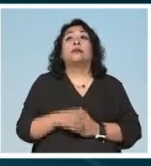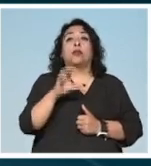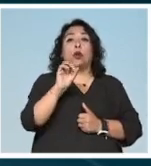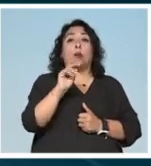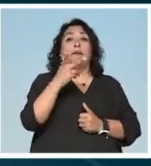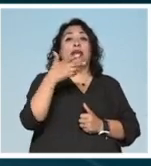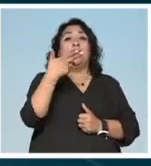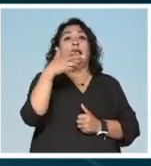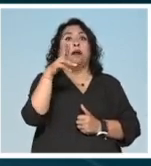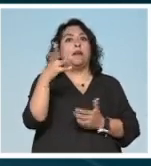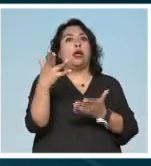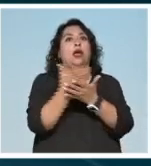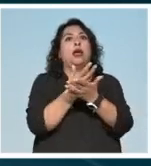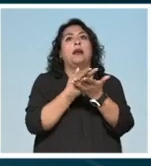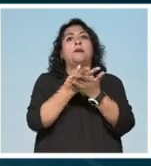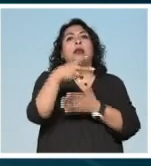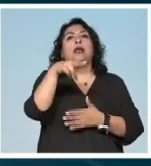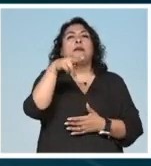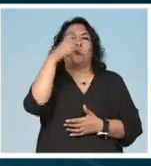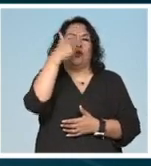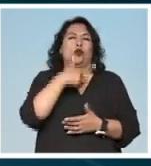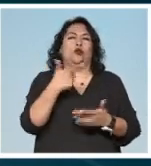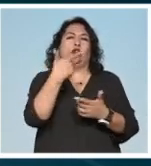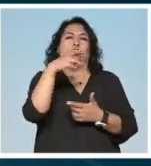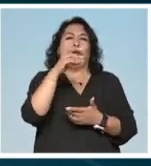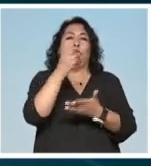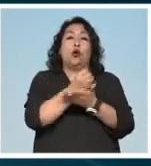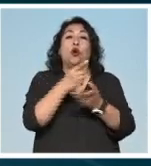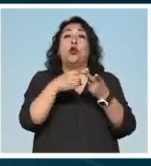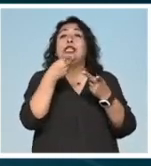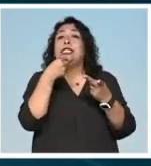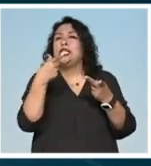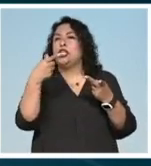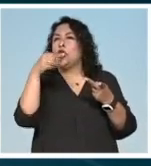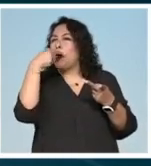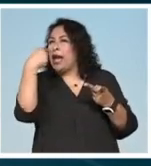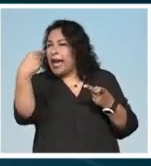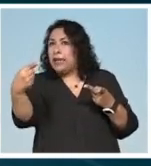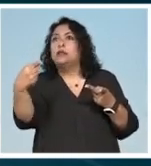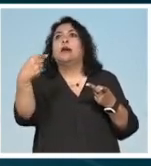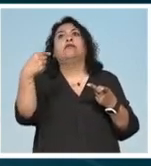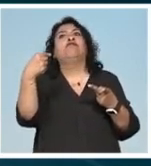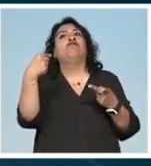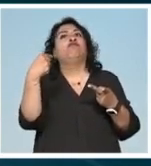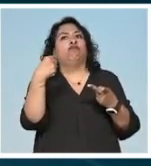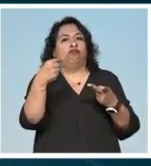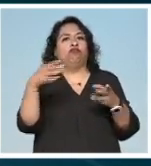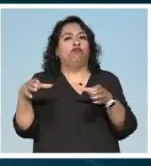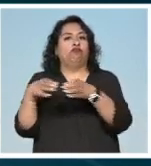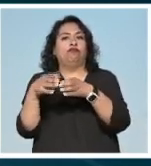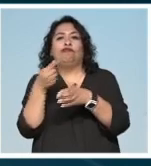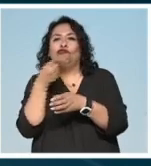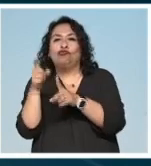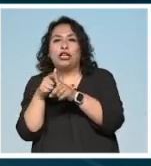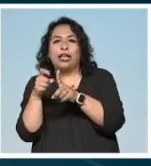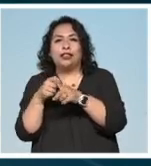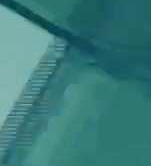Oppenheimer se llevó la noche de los Globos de Oro y El Niño y la Garza de los estudios Ghibli se impuso en la categoría de